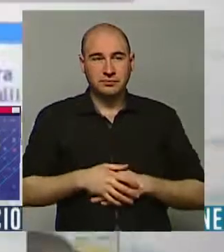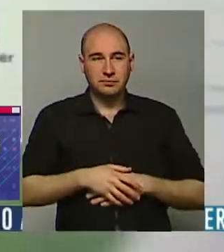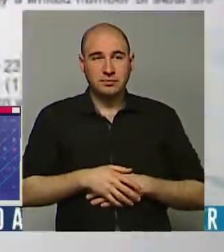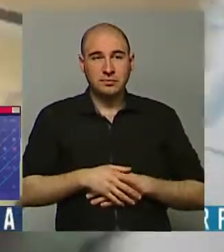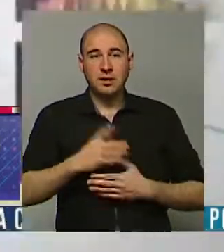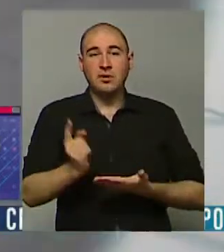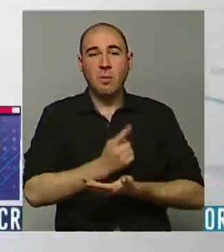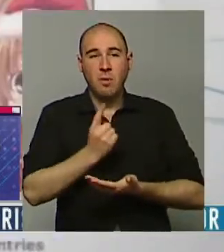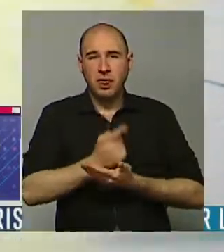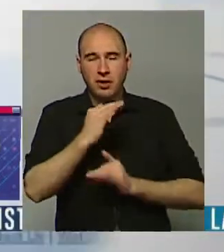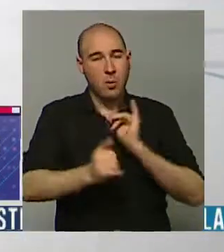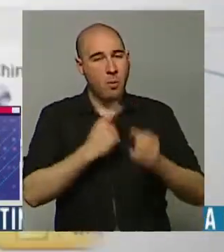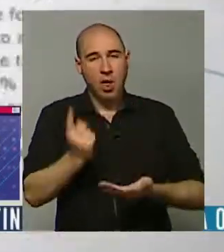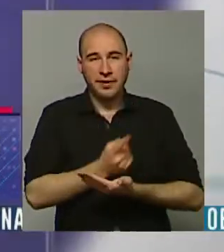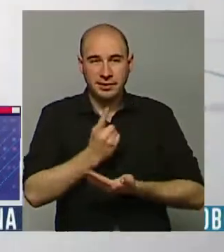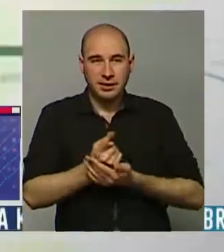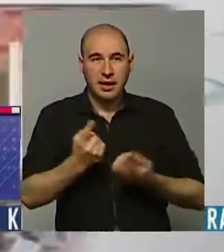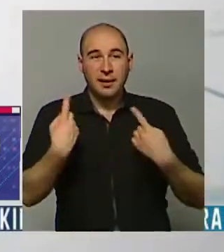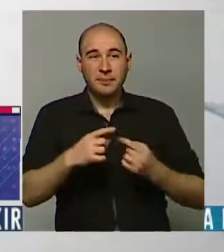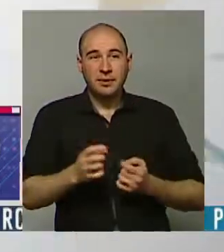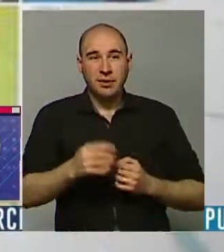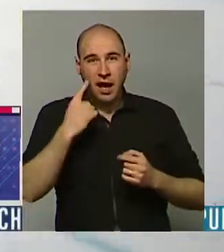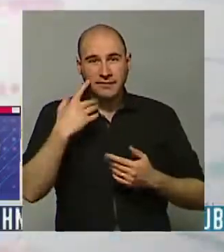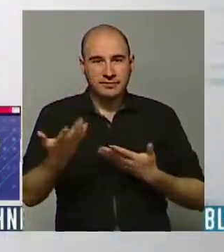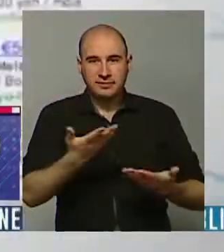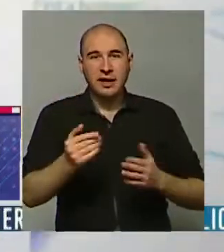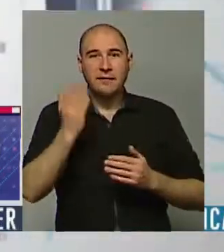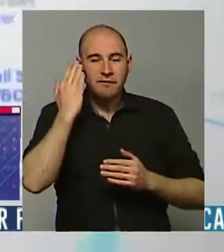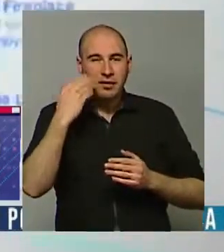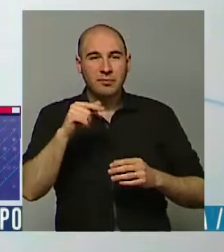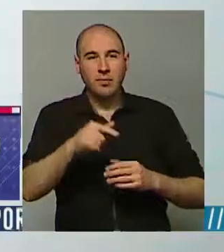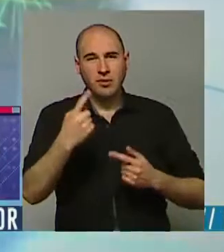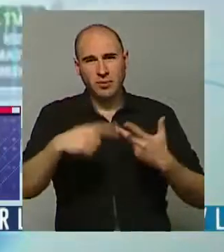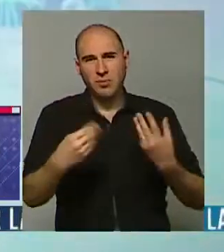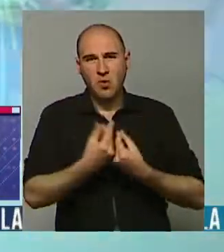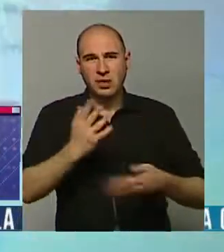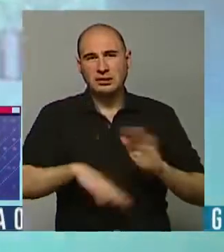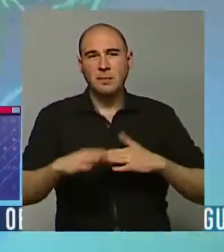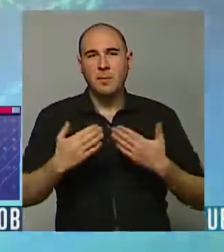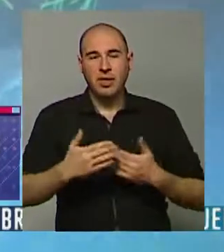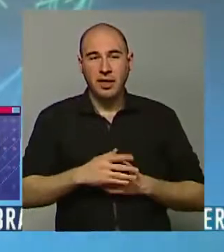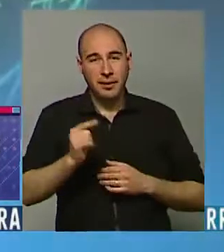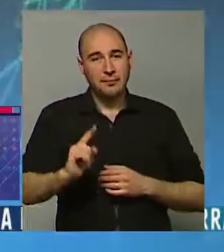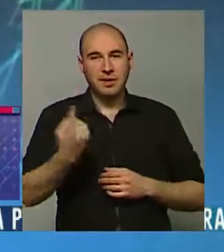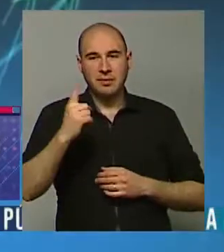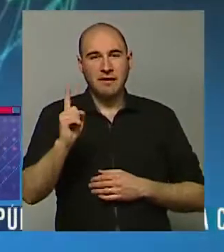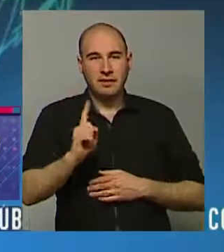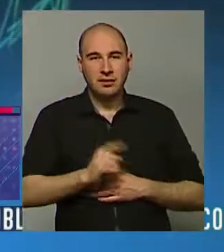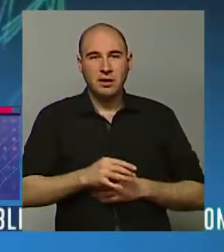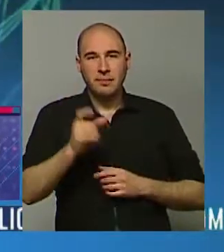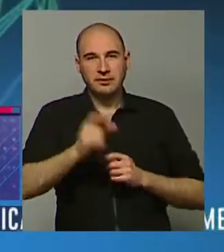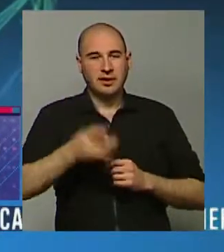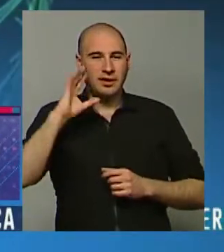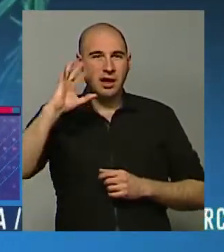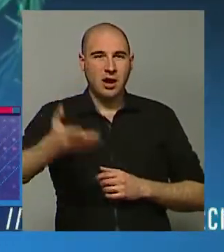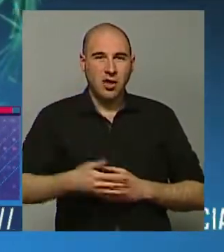Podés... Sí, sí, no podés hacer eso. Pero fíjate hasta dónde se llega. O sea, con una red social vos podés hacer un montón de cosas. Y no es la primera vez que algún loco o